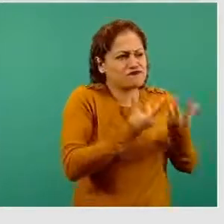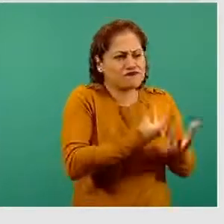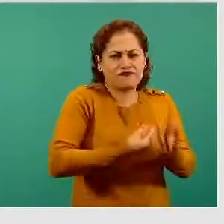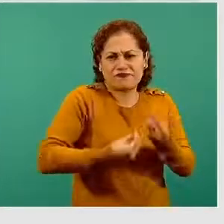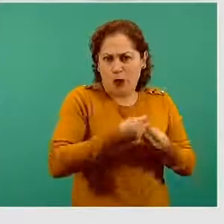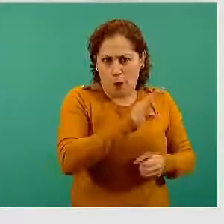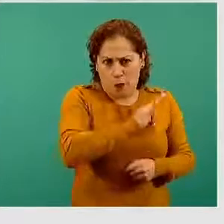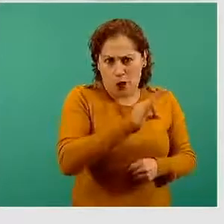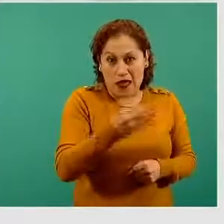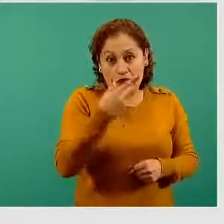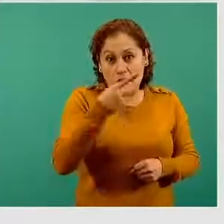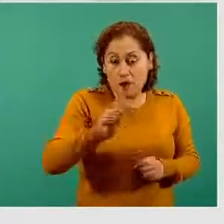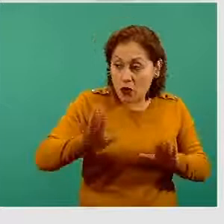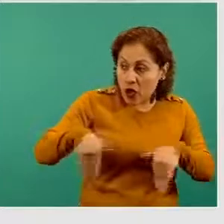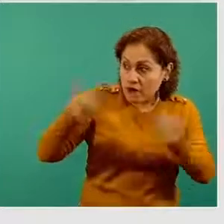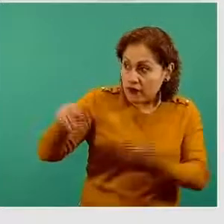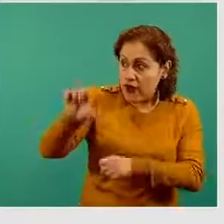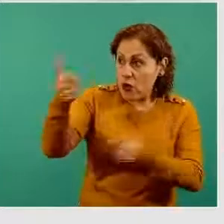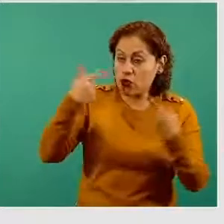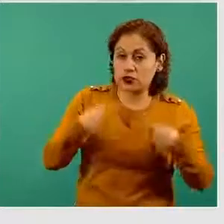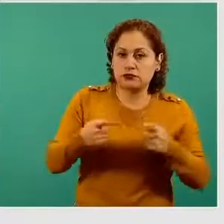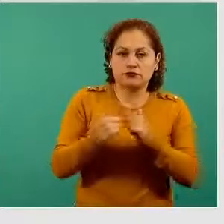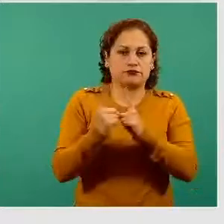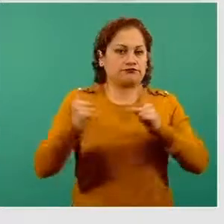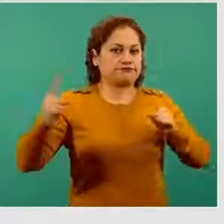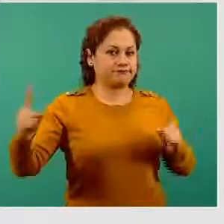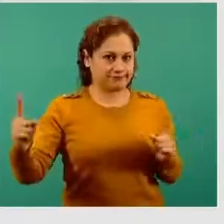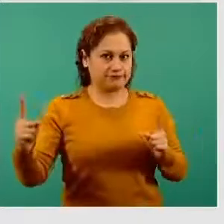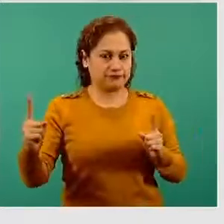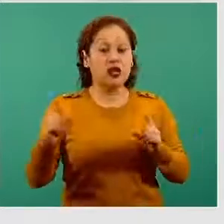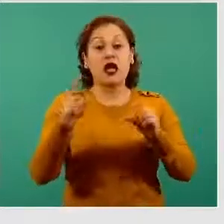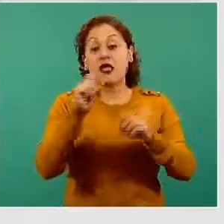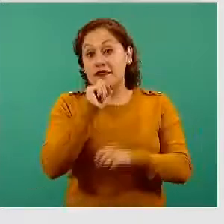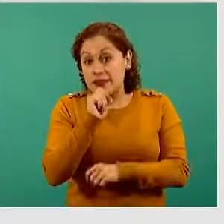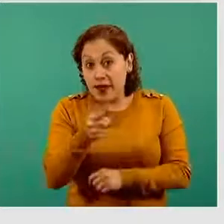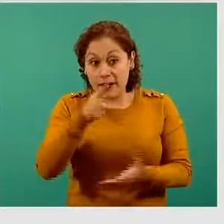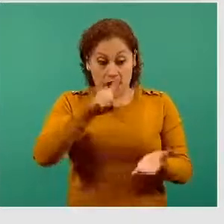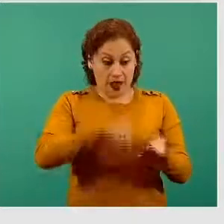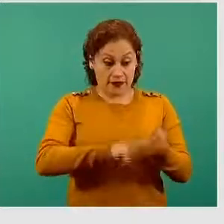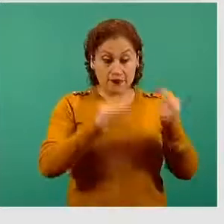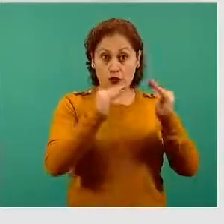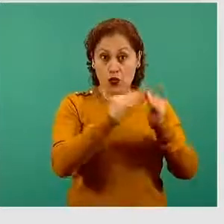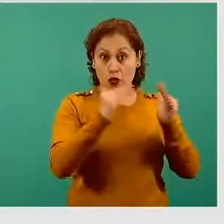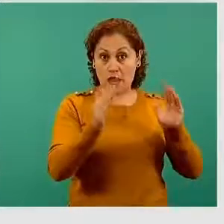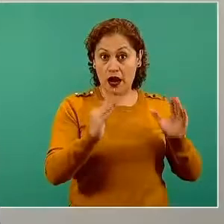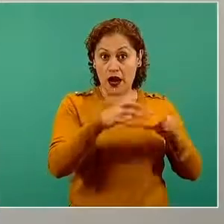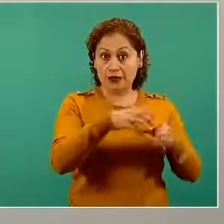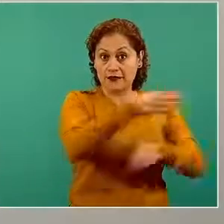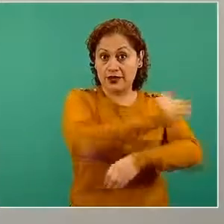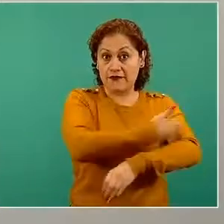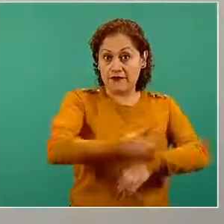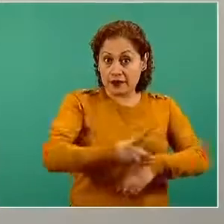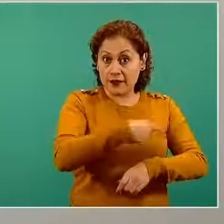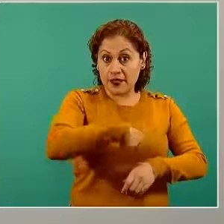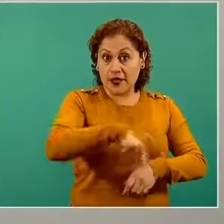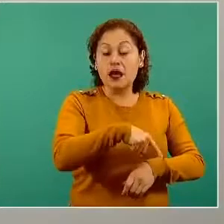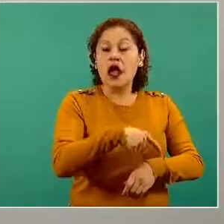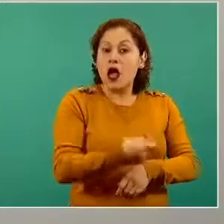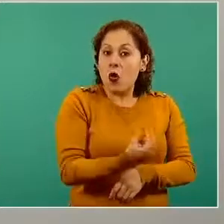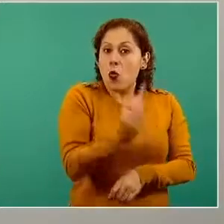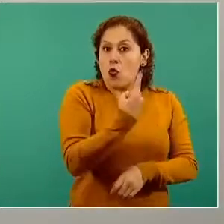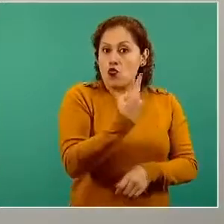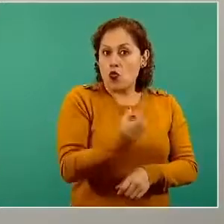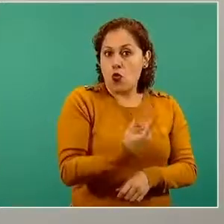no es necesario si no hay ninguna persona enferma en ese núcleo familiar. Estamos hablando precisamente con las personas que no pertenecen a nuestro